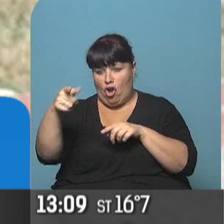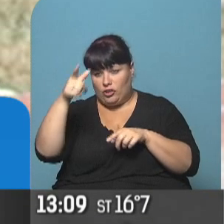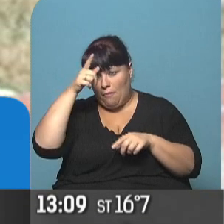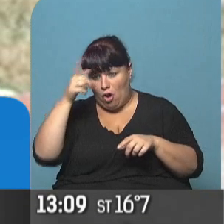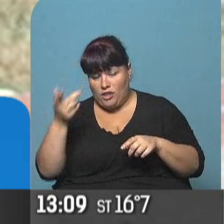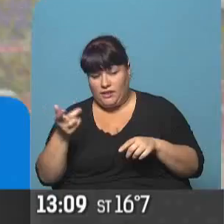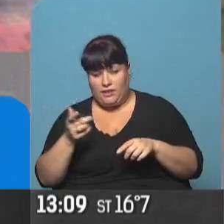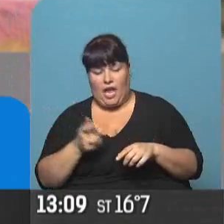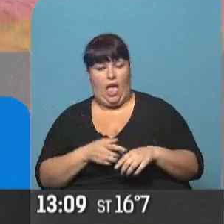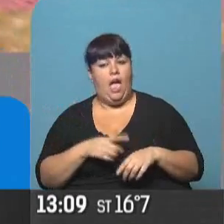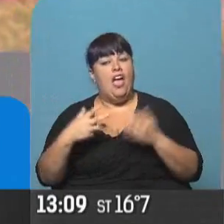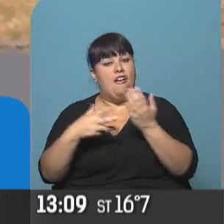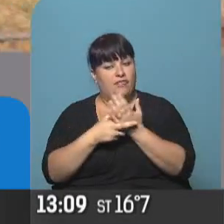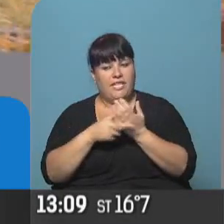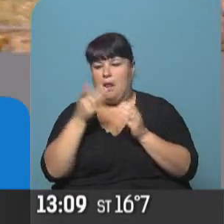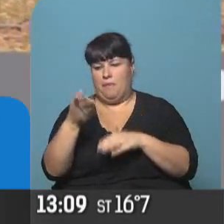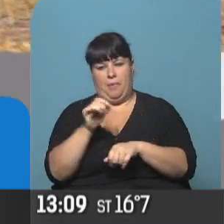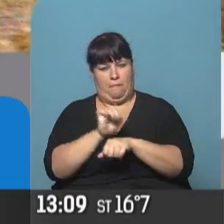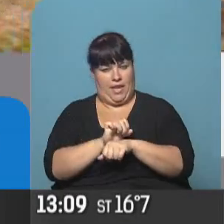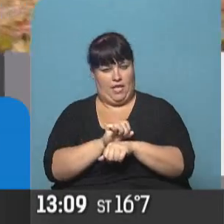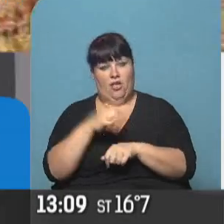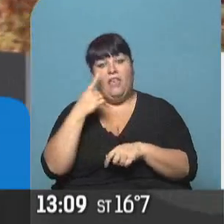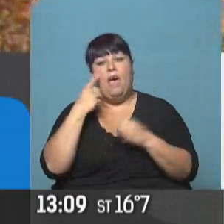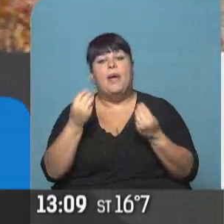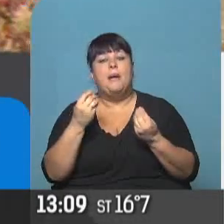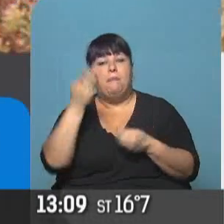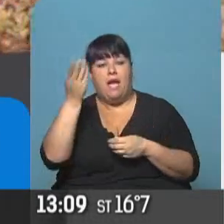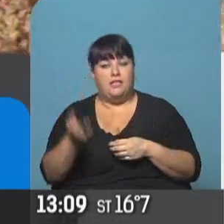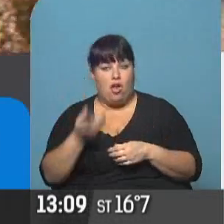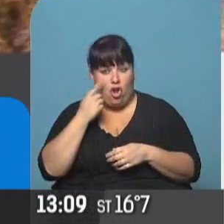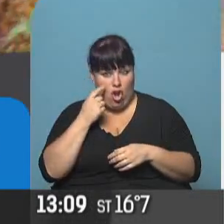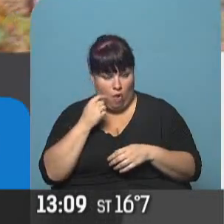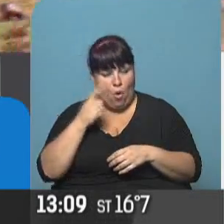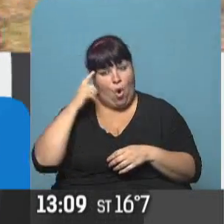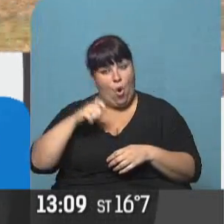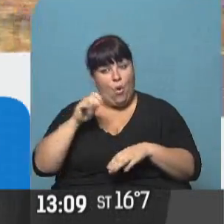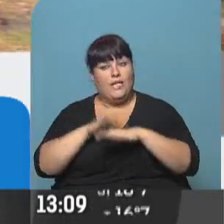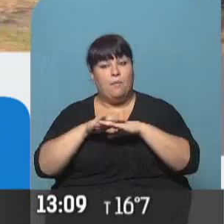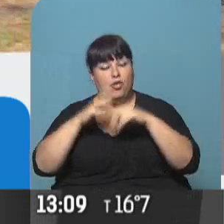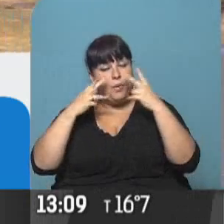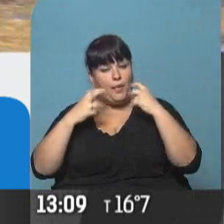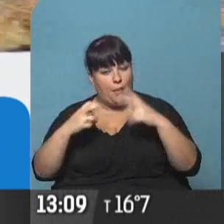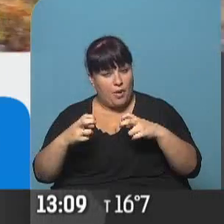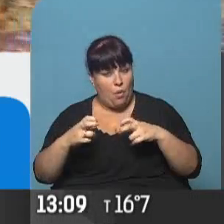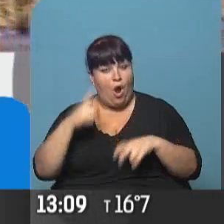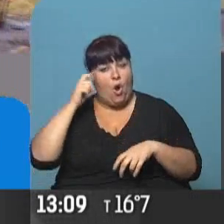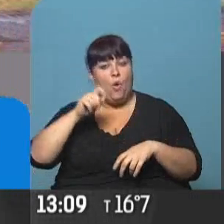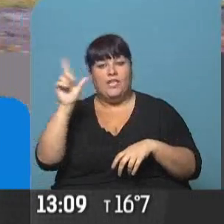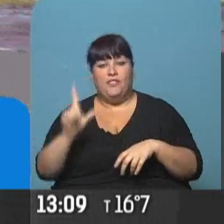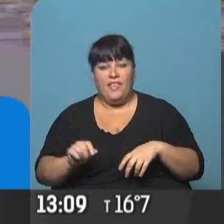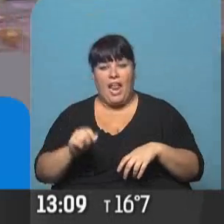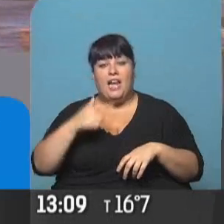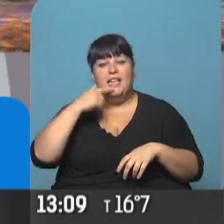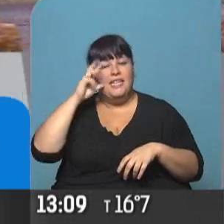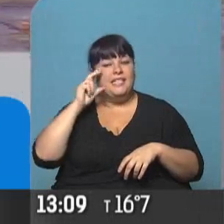de seguridad. Fue una fiscal la que ha pedido su detención, deberá determinar qué pasa con él. El juez que ha quedado a cargo de la investigación, el juez federal